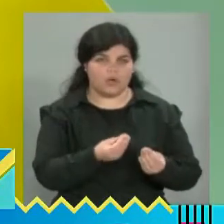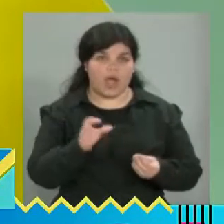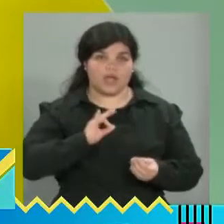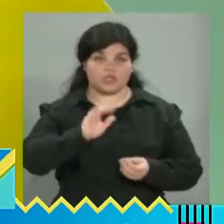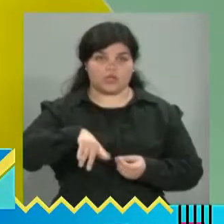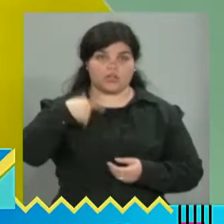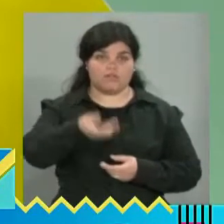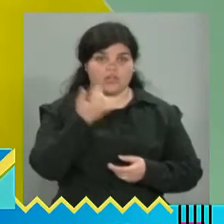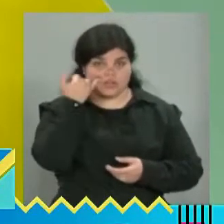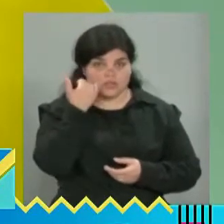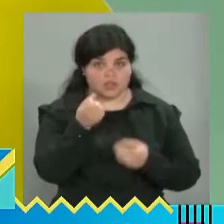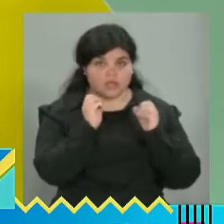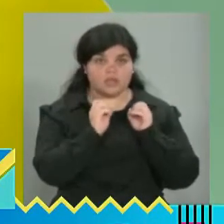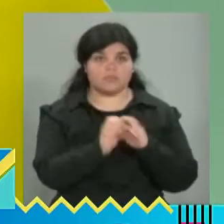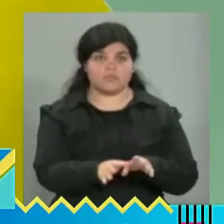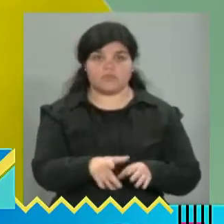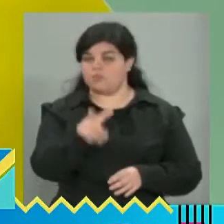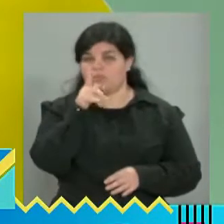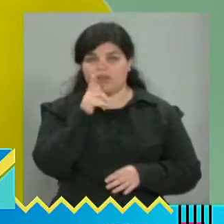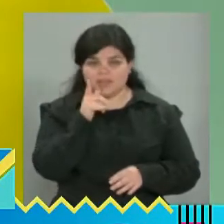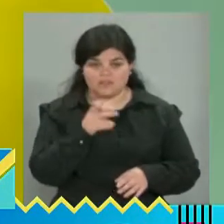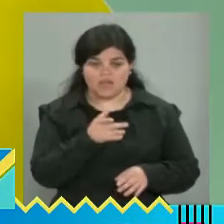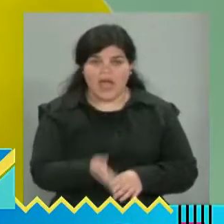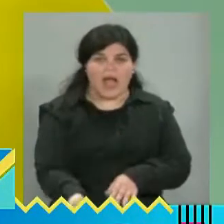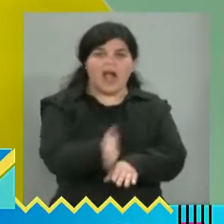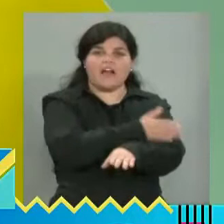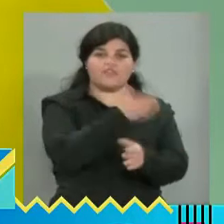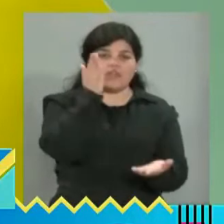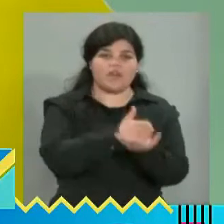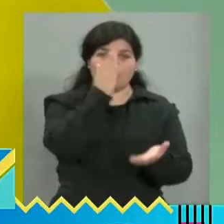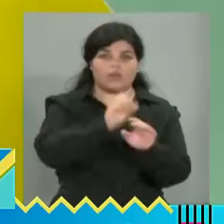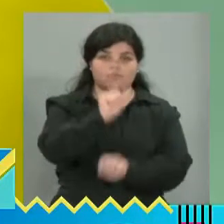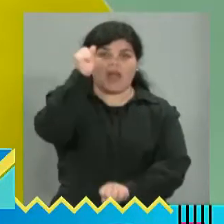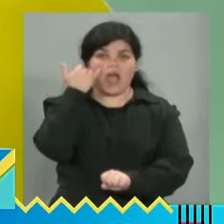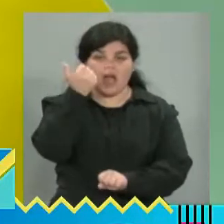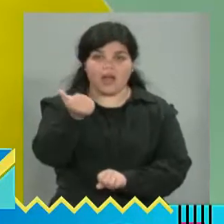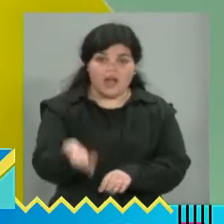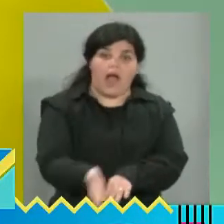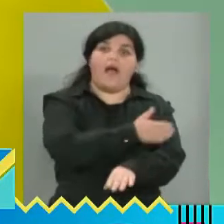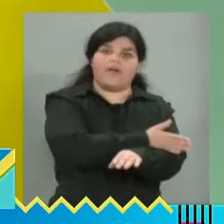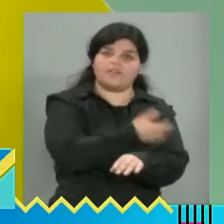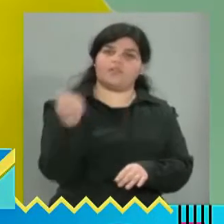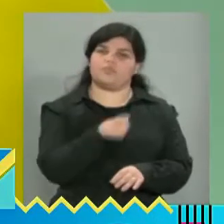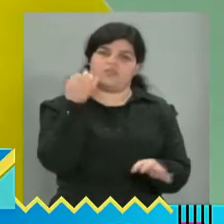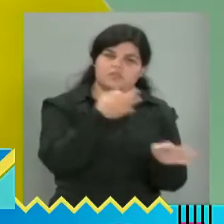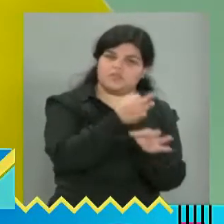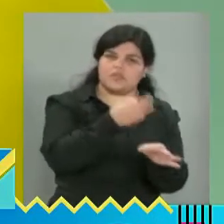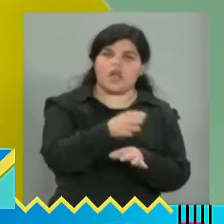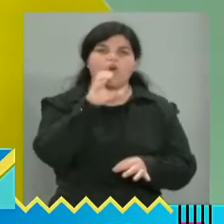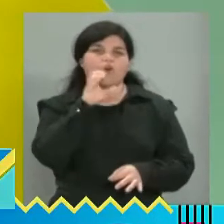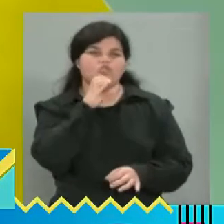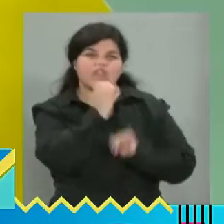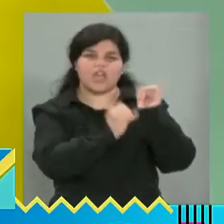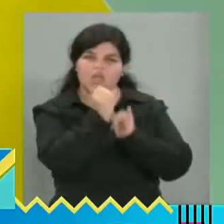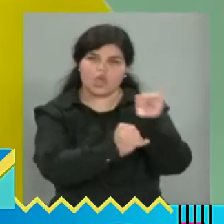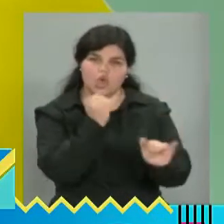que viene. Me parece que es en el momento, antes de que salgan de la facultad, que tengan una formación básica, que sepan dar un consejo al